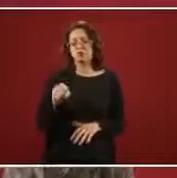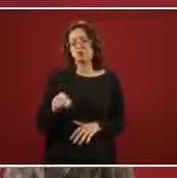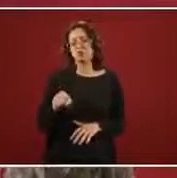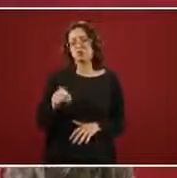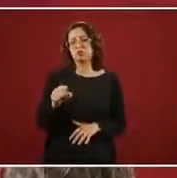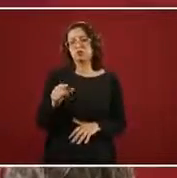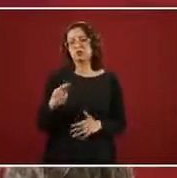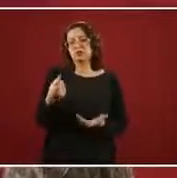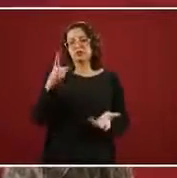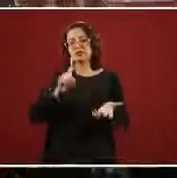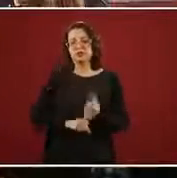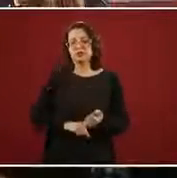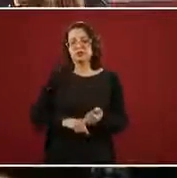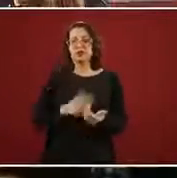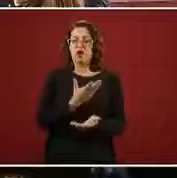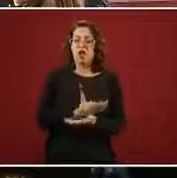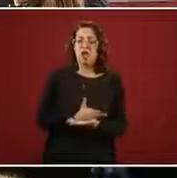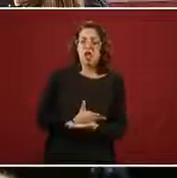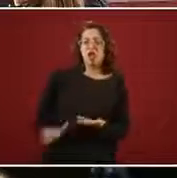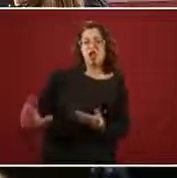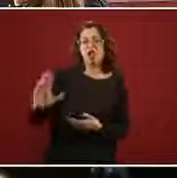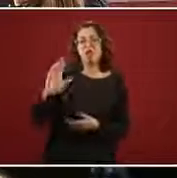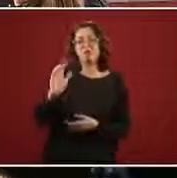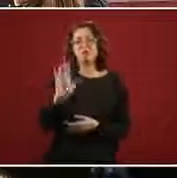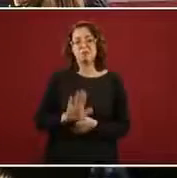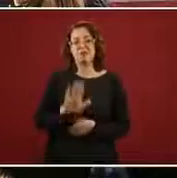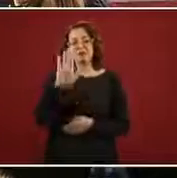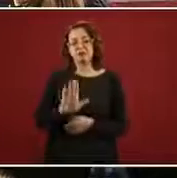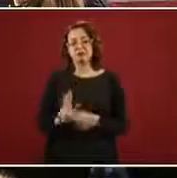de México. Aquí